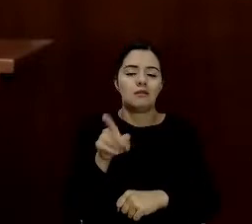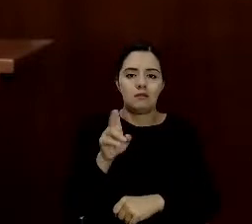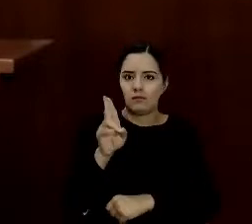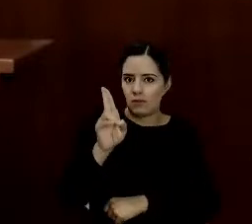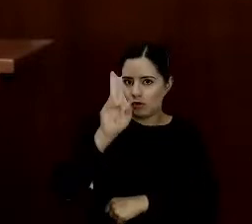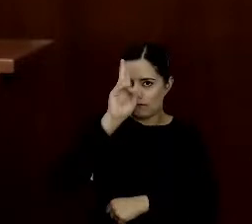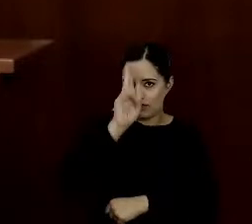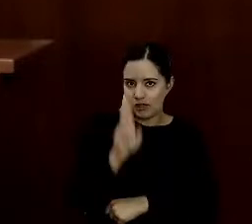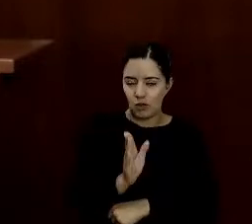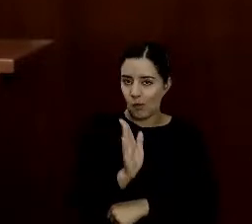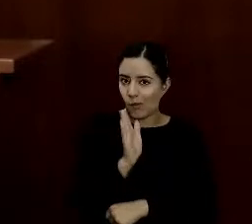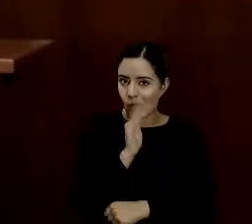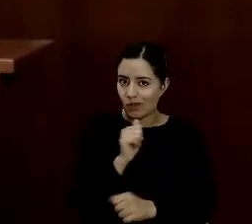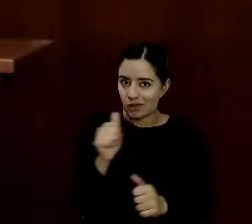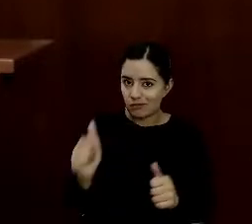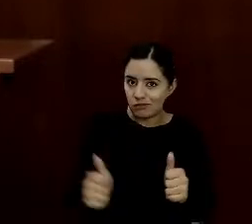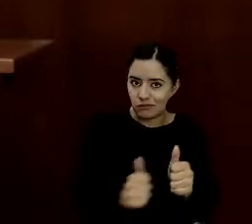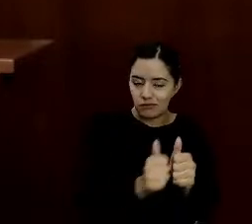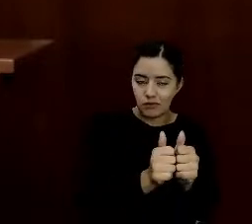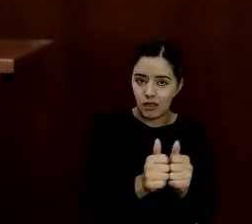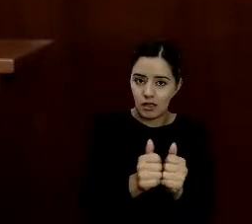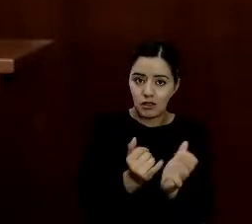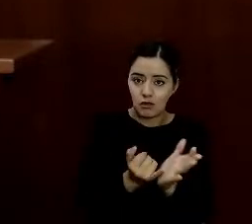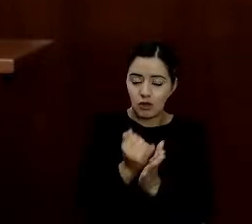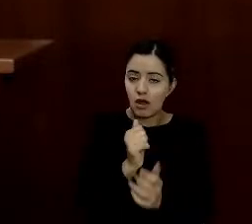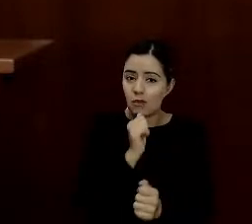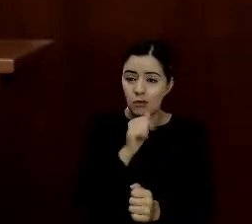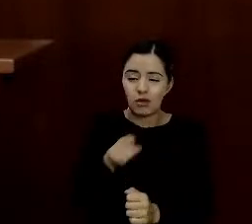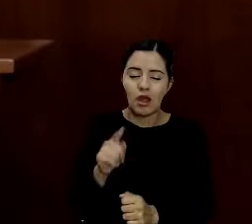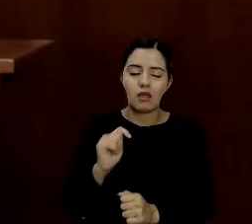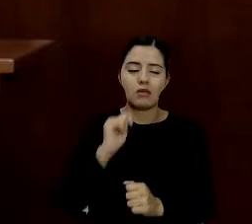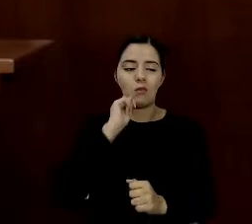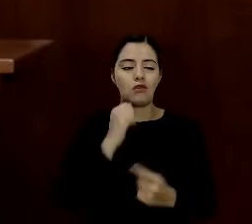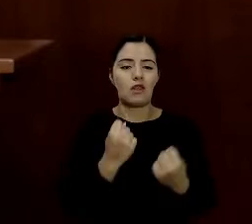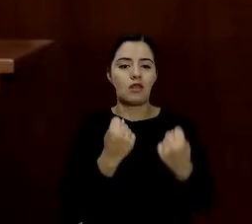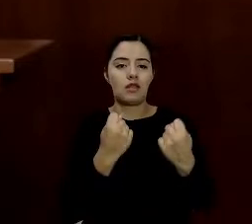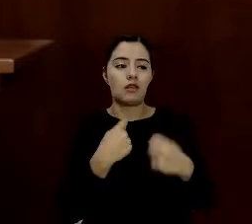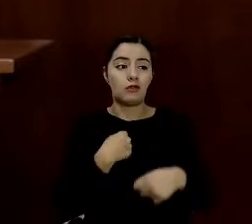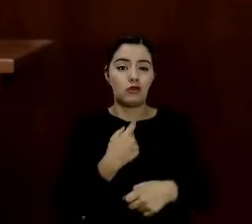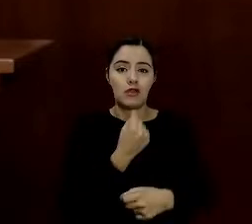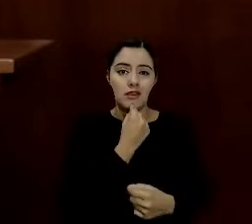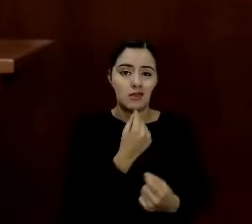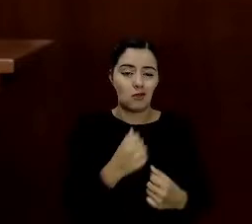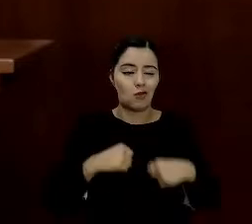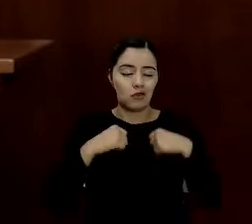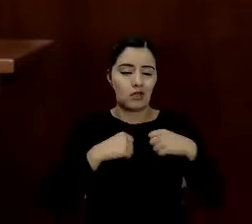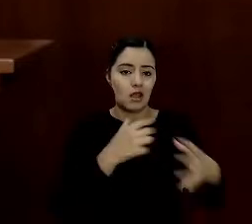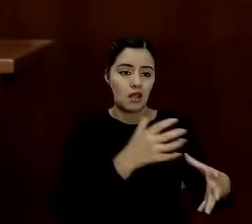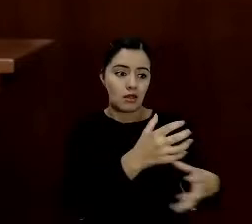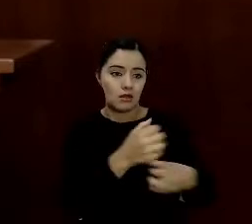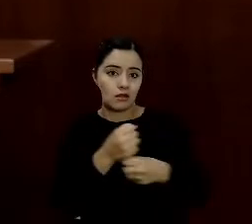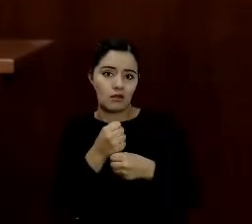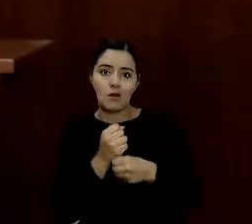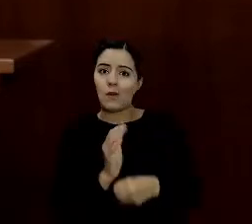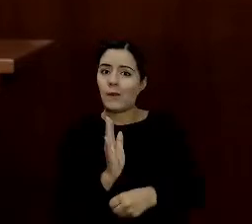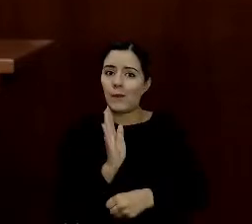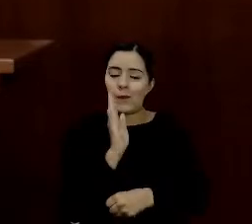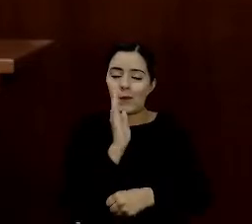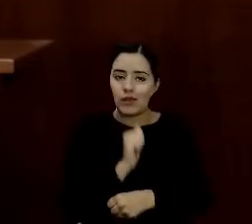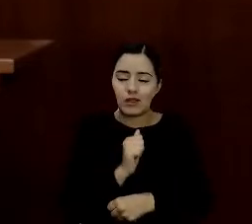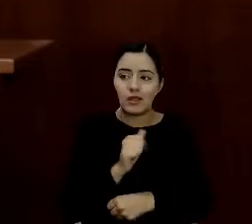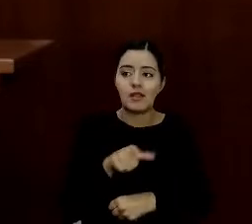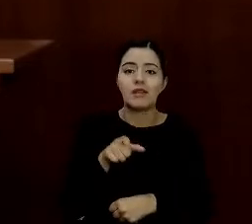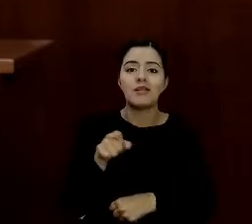se le impondrá de cinco años a diez años de prisión y de quinientos a mil días